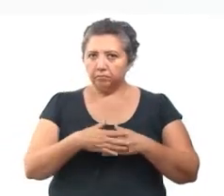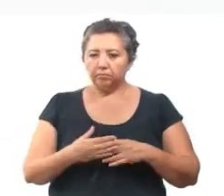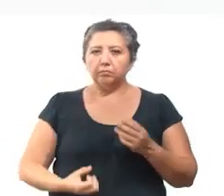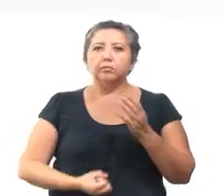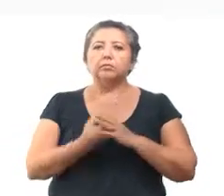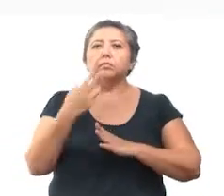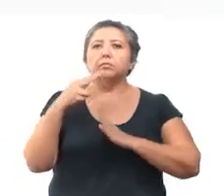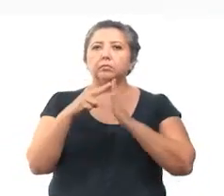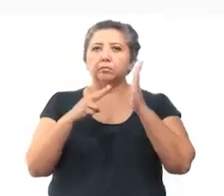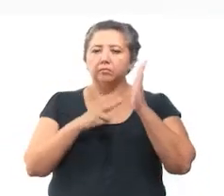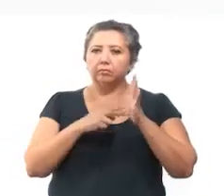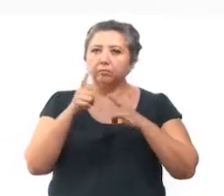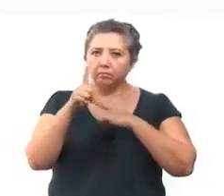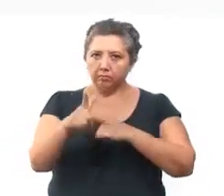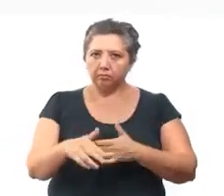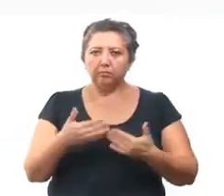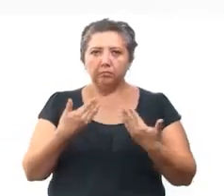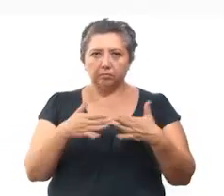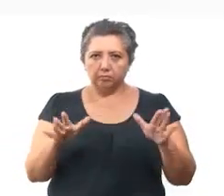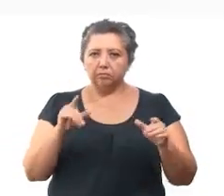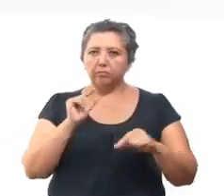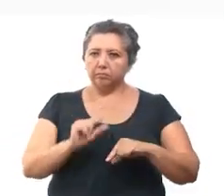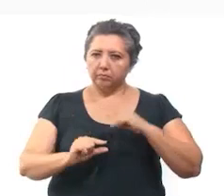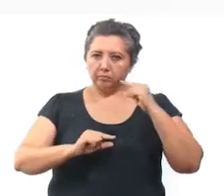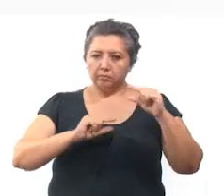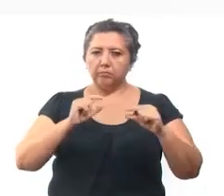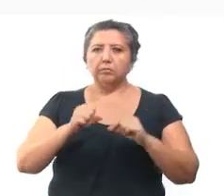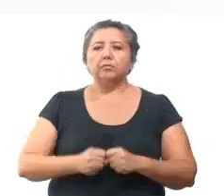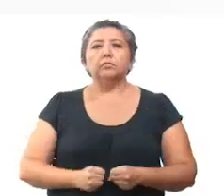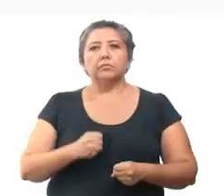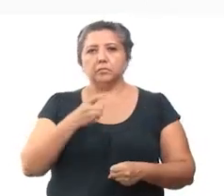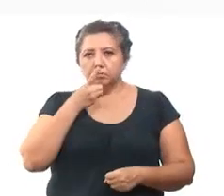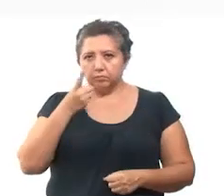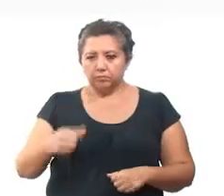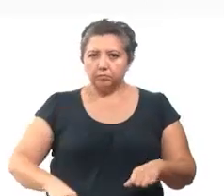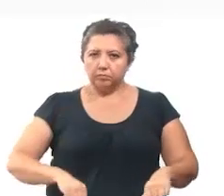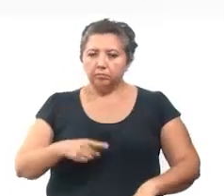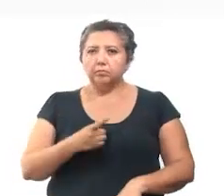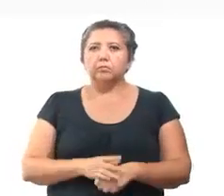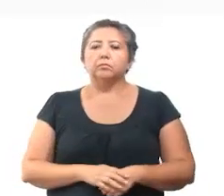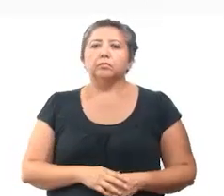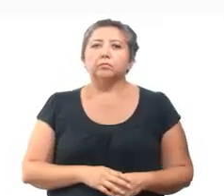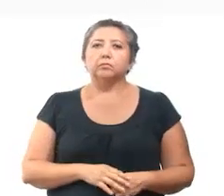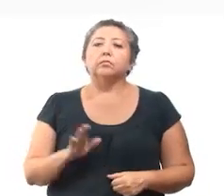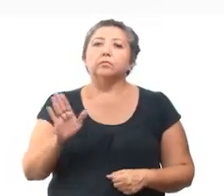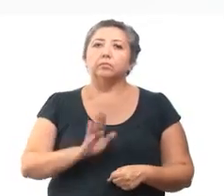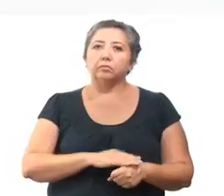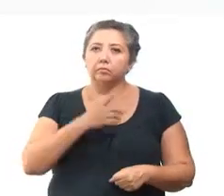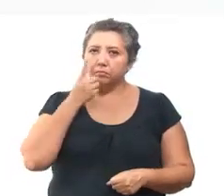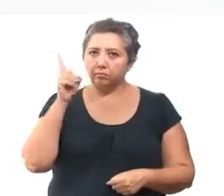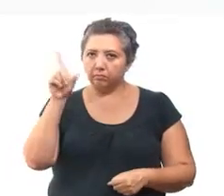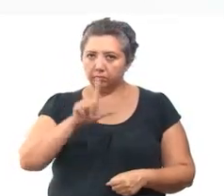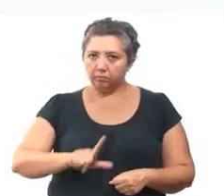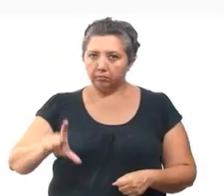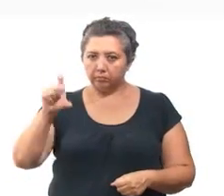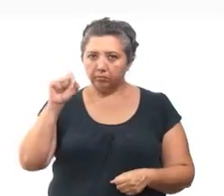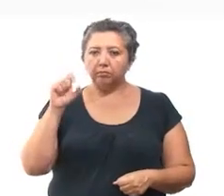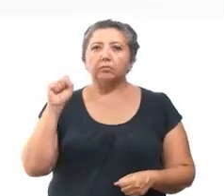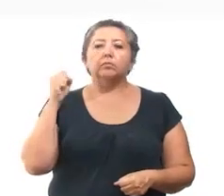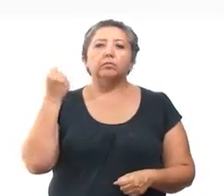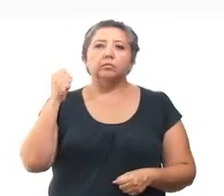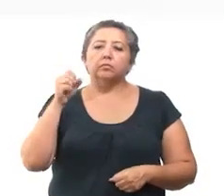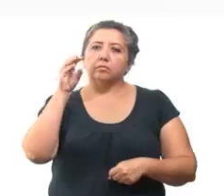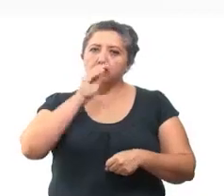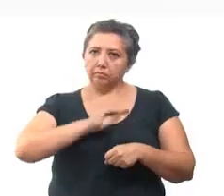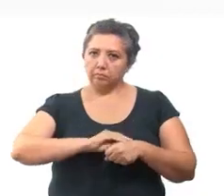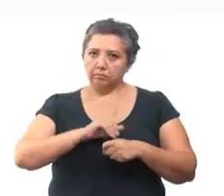nuevas disposiciones para continuar con la reapertura gradual y de forma segura de las actividades, por lo que a partir del lunes 20 de septiembre